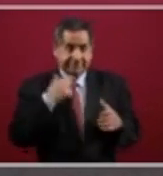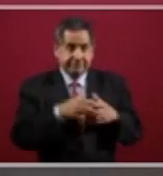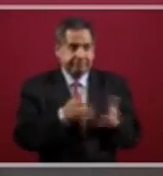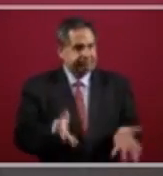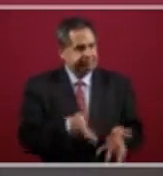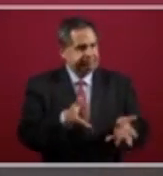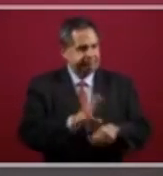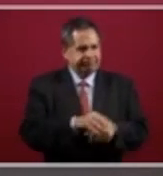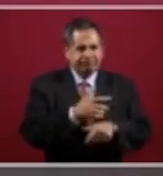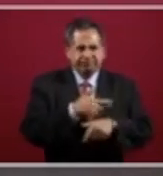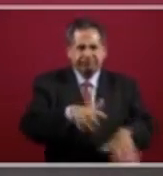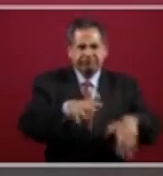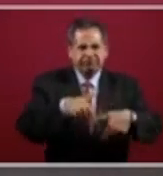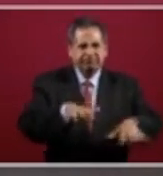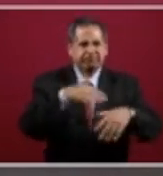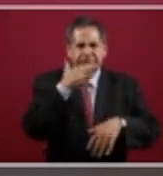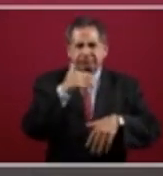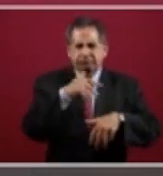Por eso